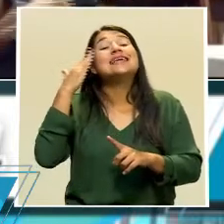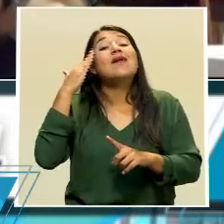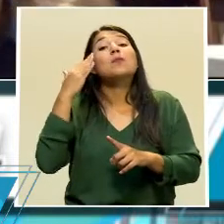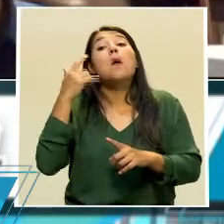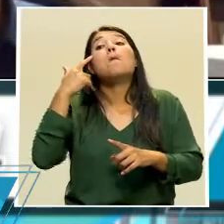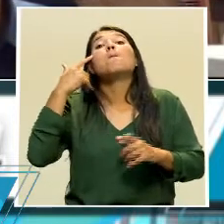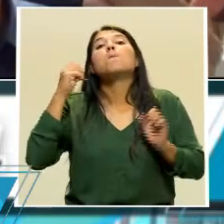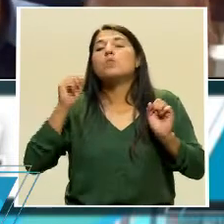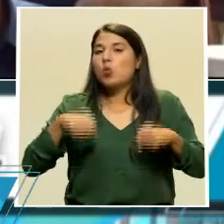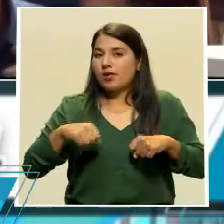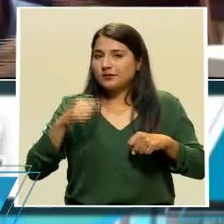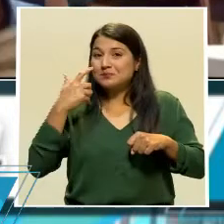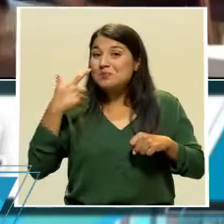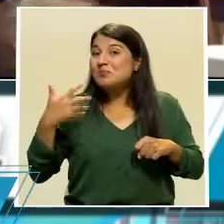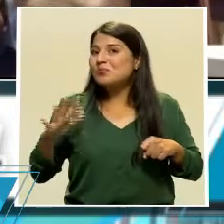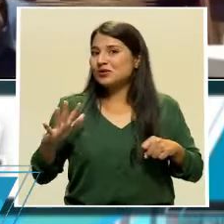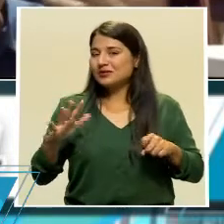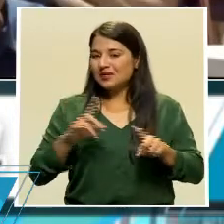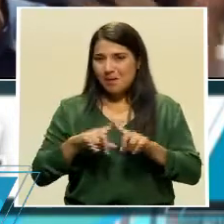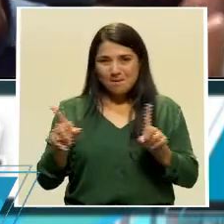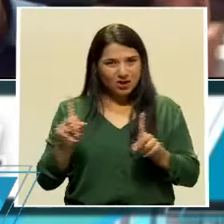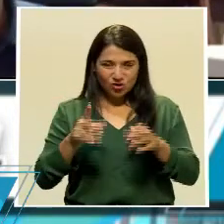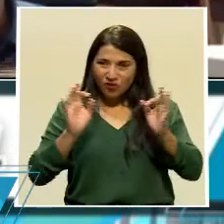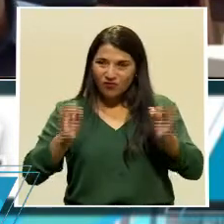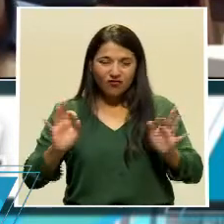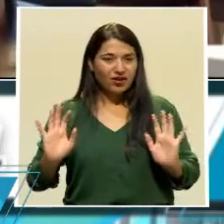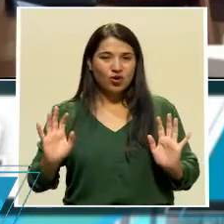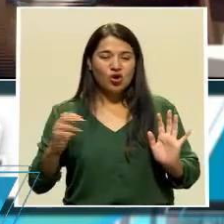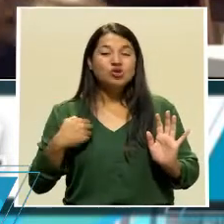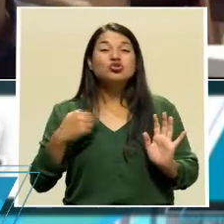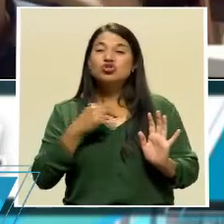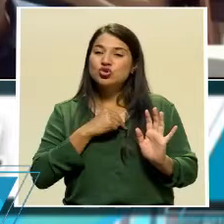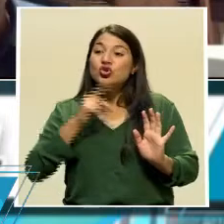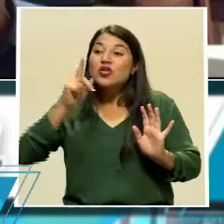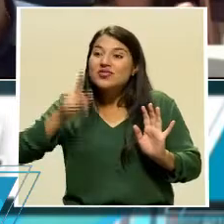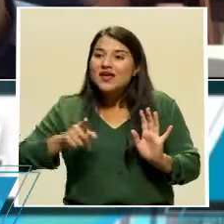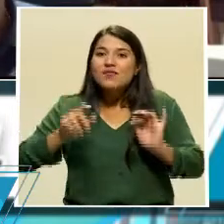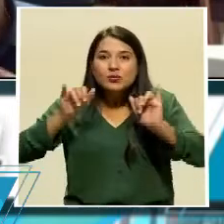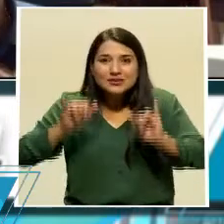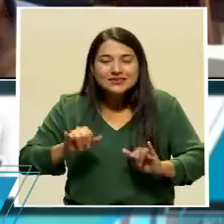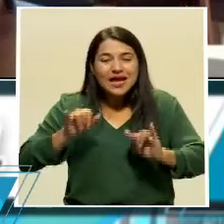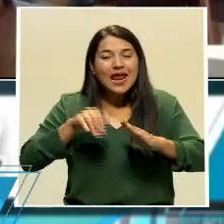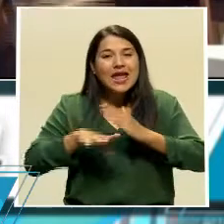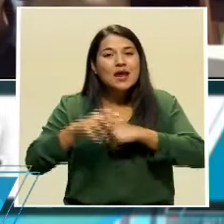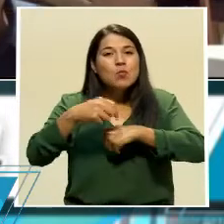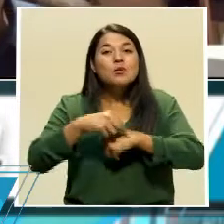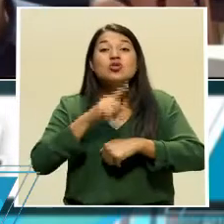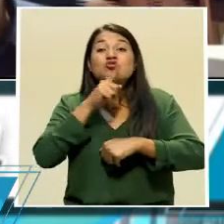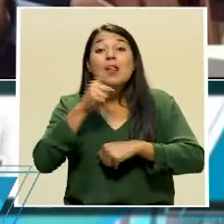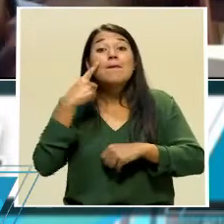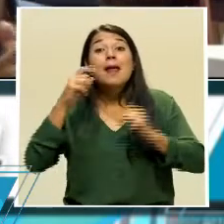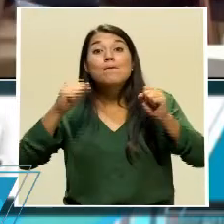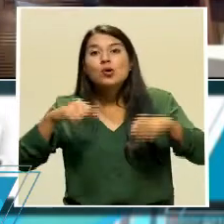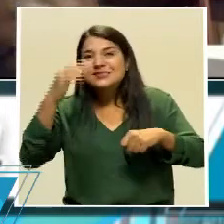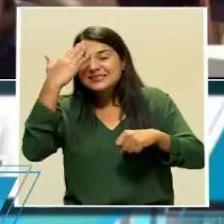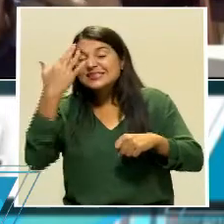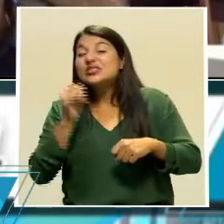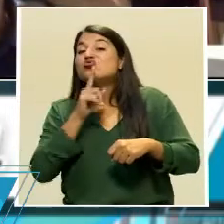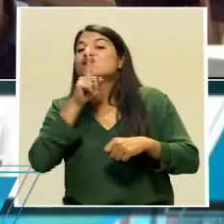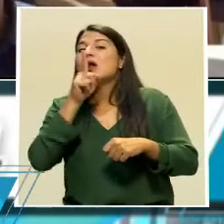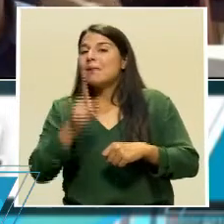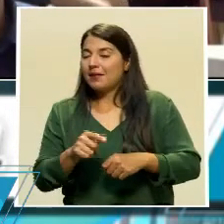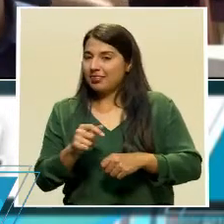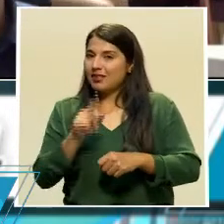llegar a la orilla del río para saber si en realidad el barco llega con las velas y no tenga agujeros, pero en el